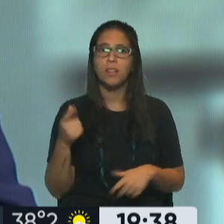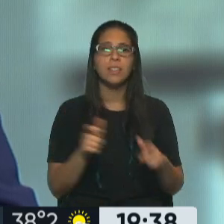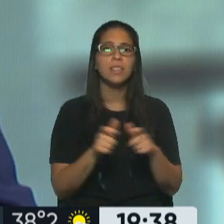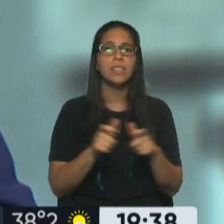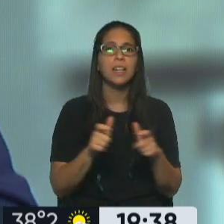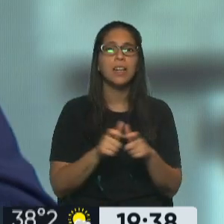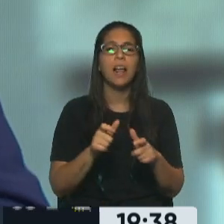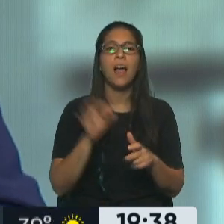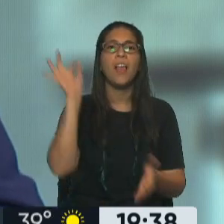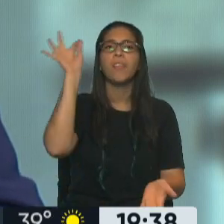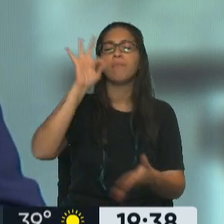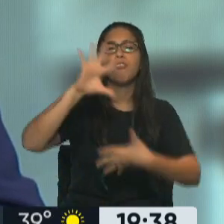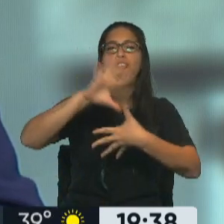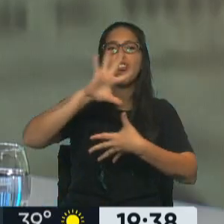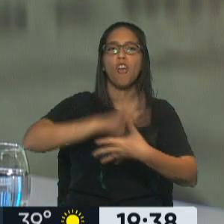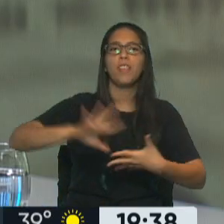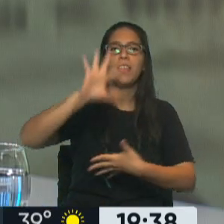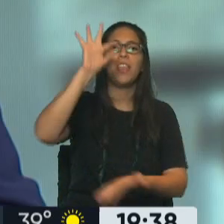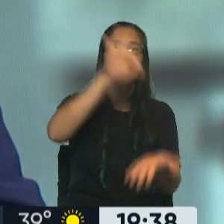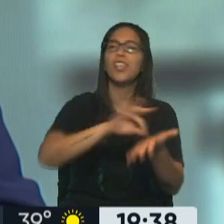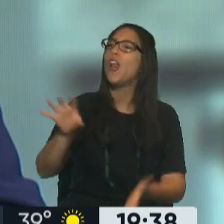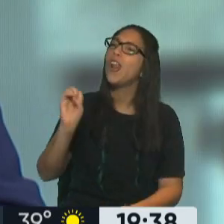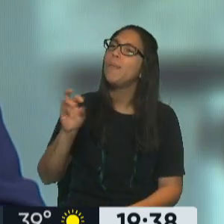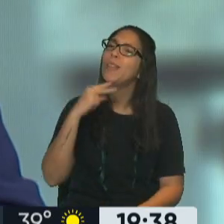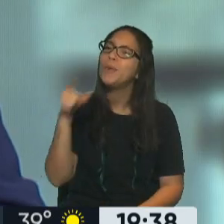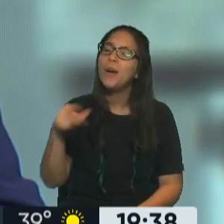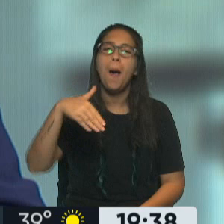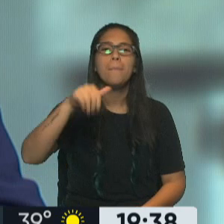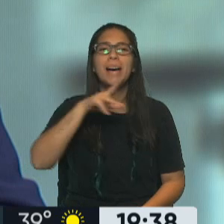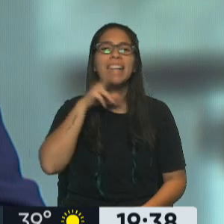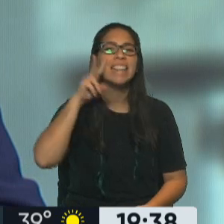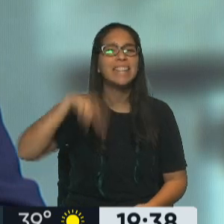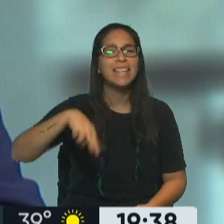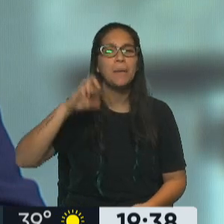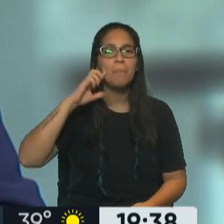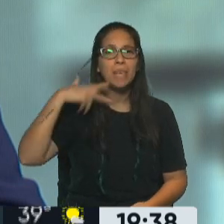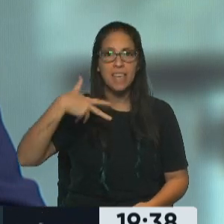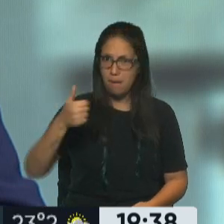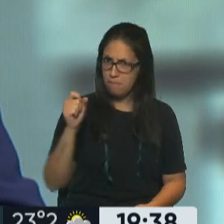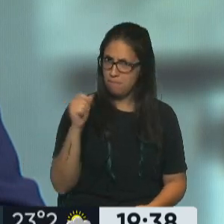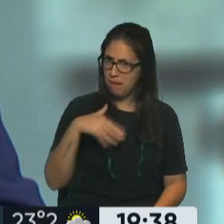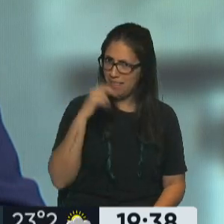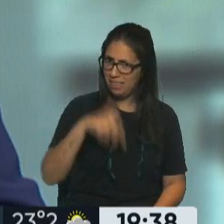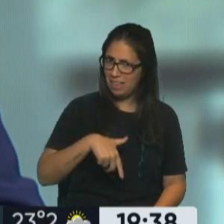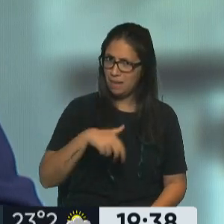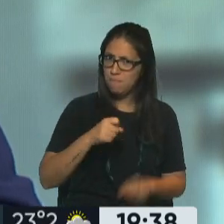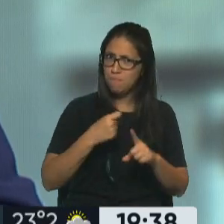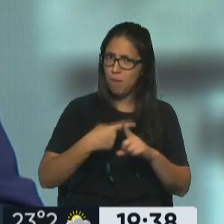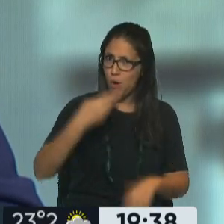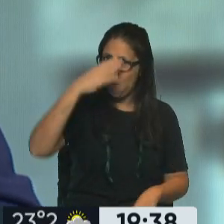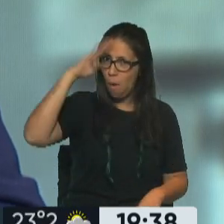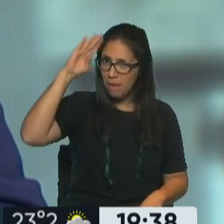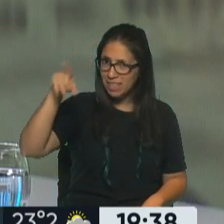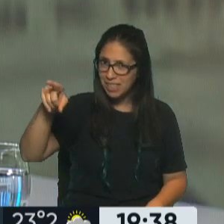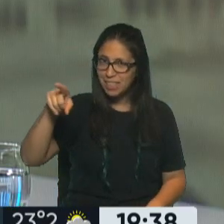investigación el destino de un continente que es nombre del hijo eh Martín Martín piña F partí le pusiste por gemez cómo a Martín le pusiste Martín Bol güemes este